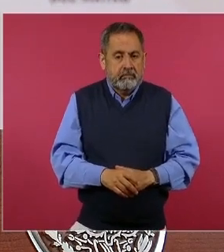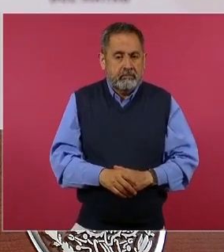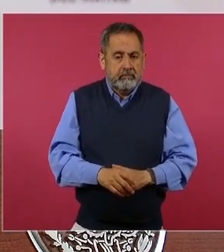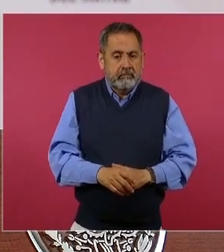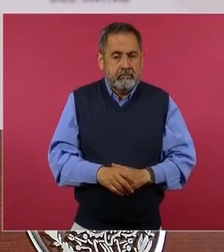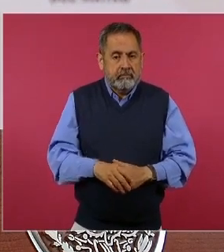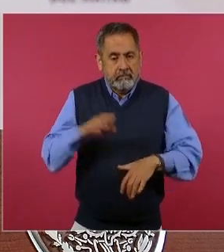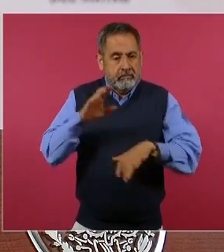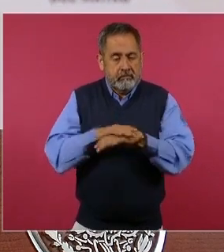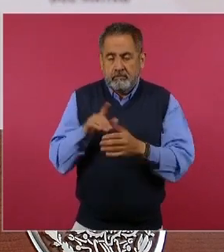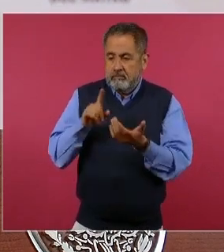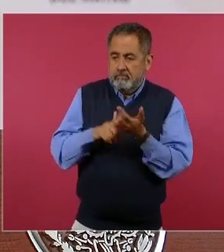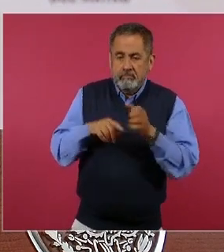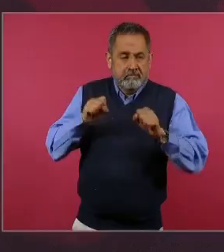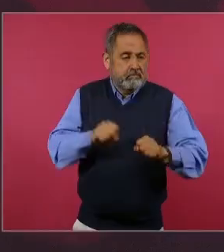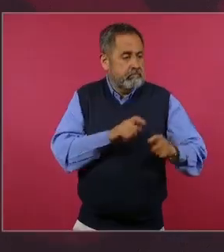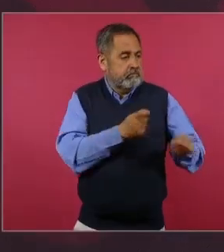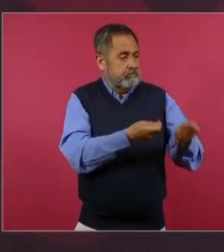el maximato,